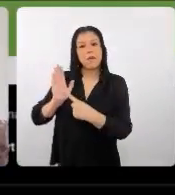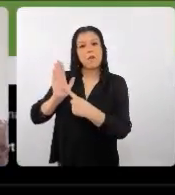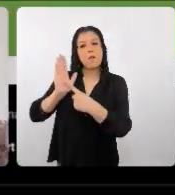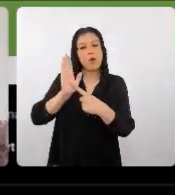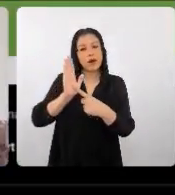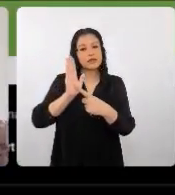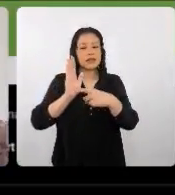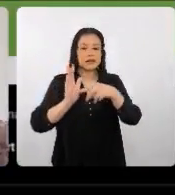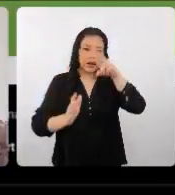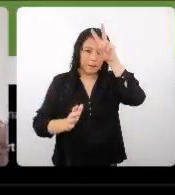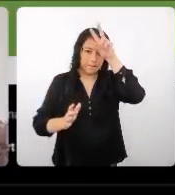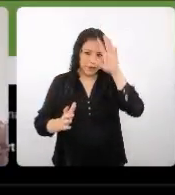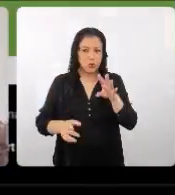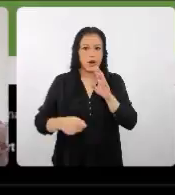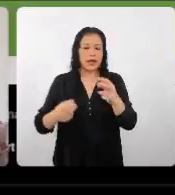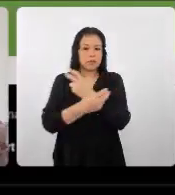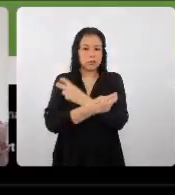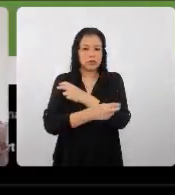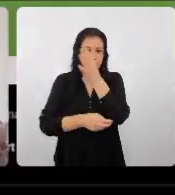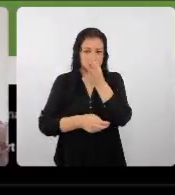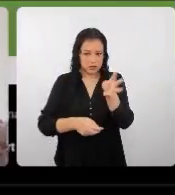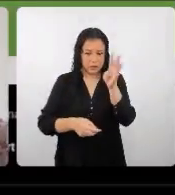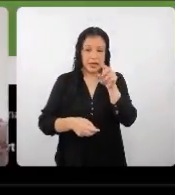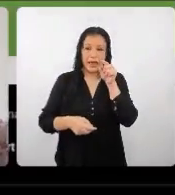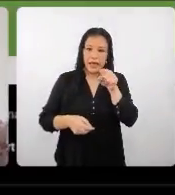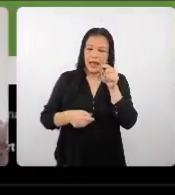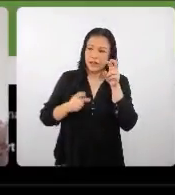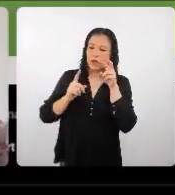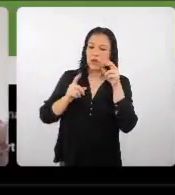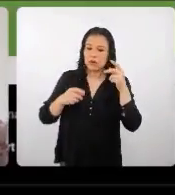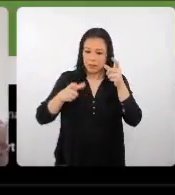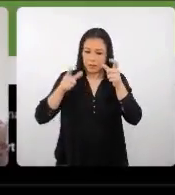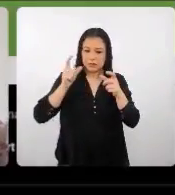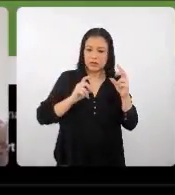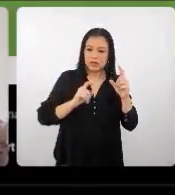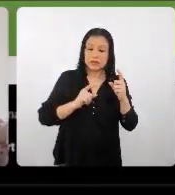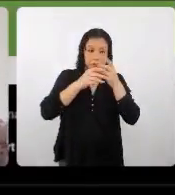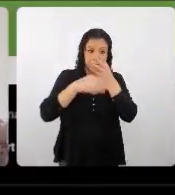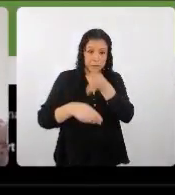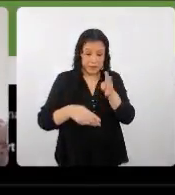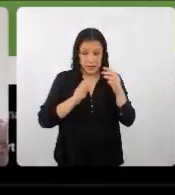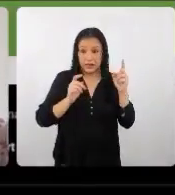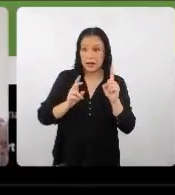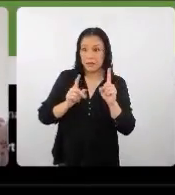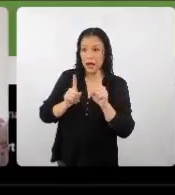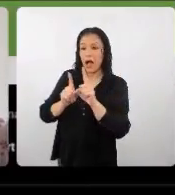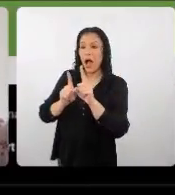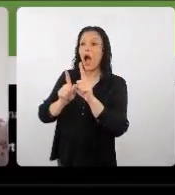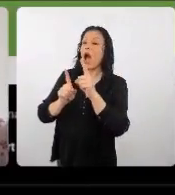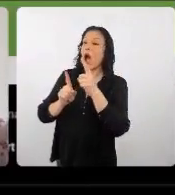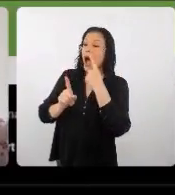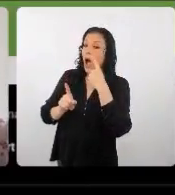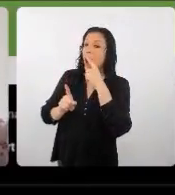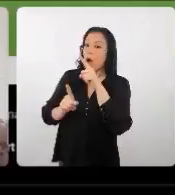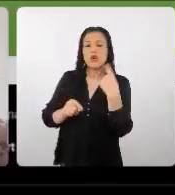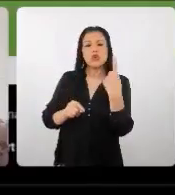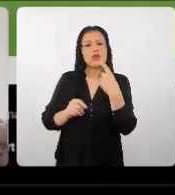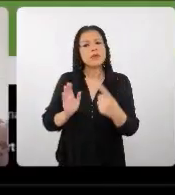muestra peruana. Esta exhibición ayuda mucho no solamente a dar a conocer los